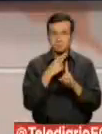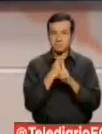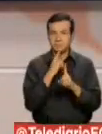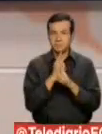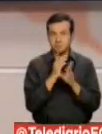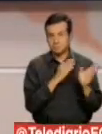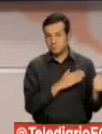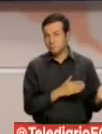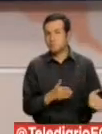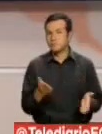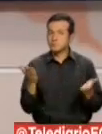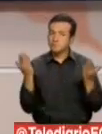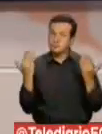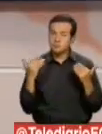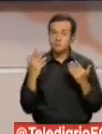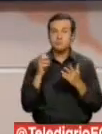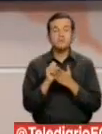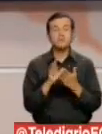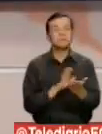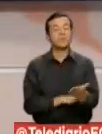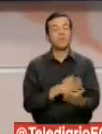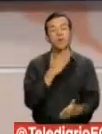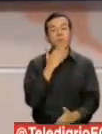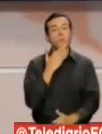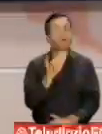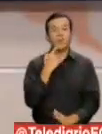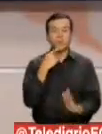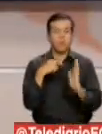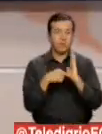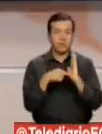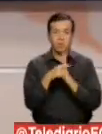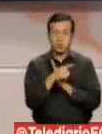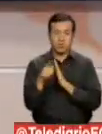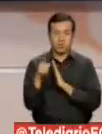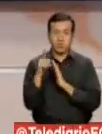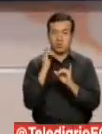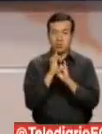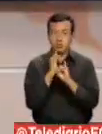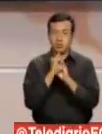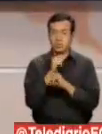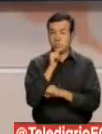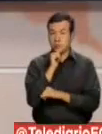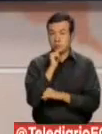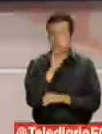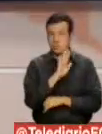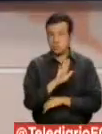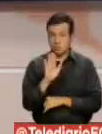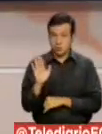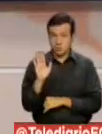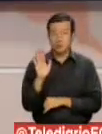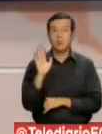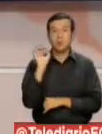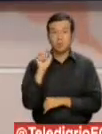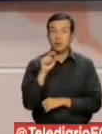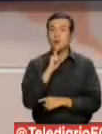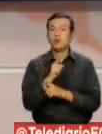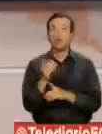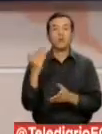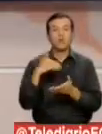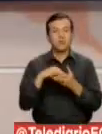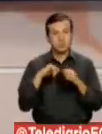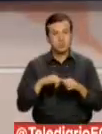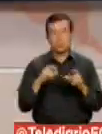tiene proyectos muy buenos, como por ejemplo devolverle al sector privado nuevamente la capacidad de